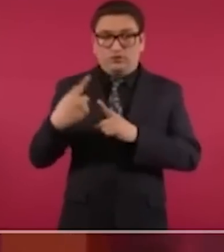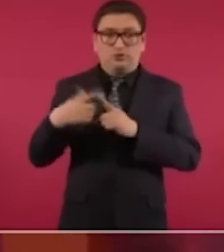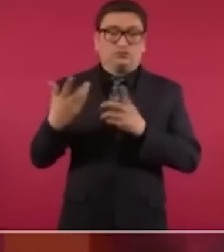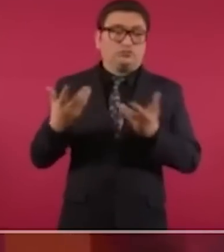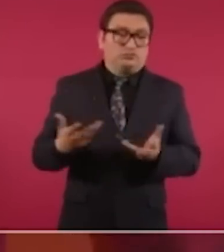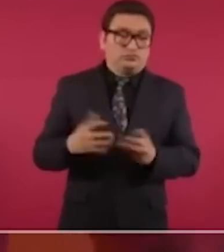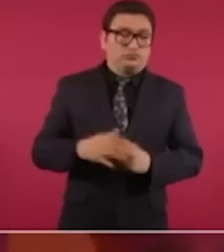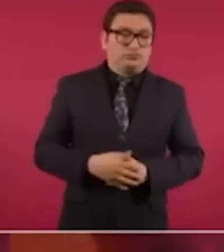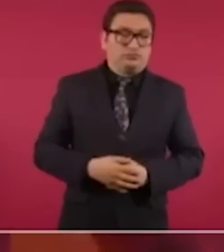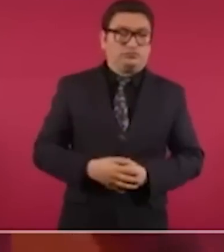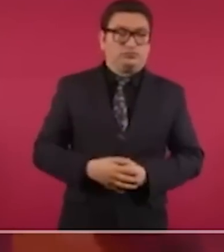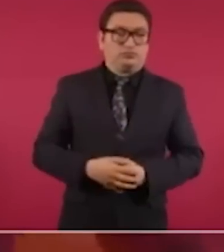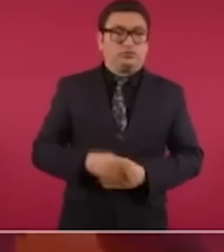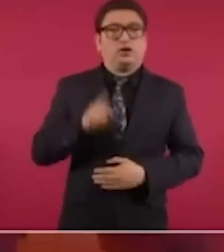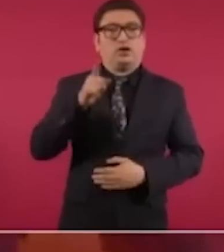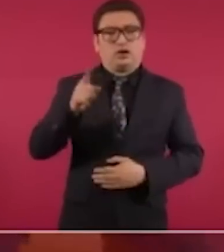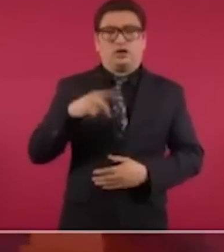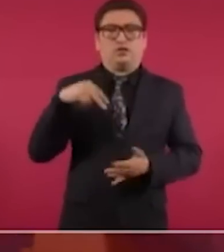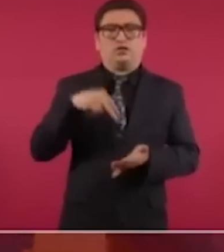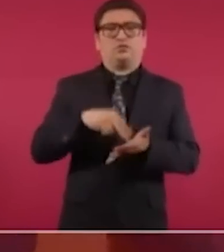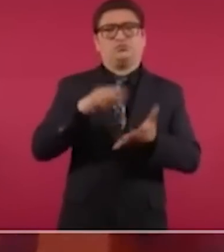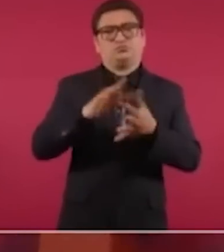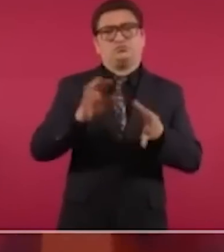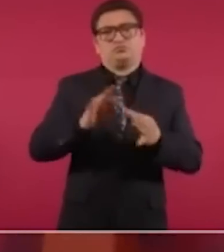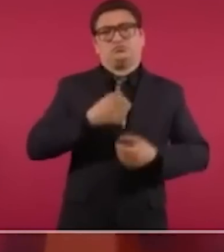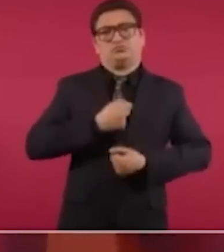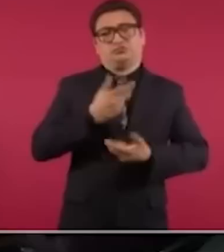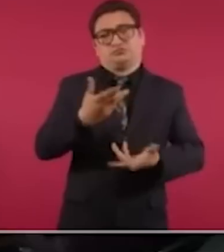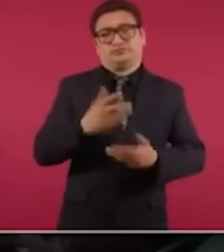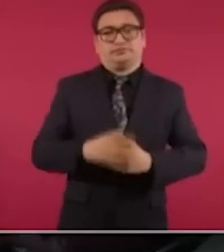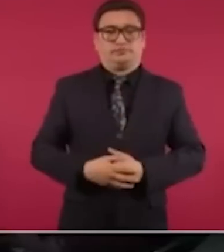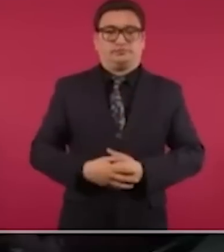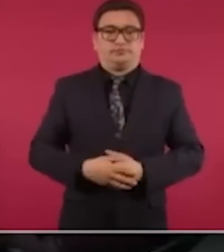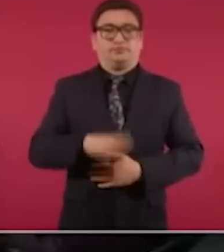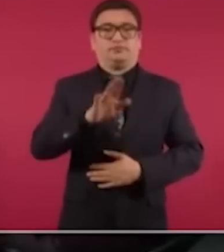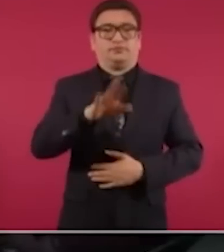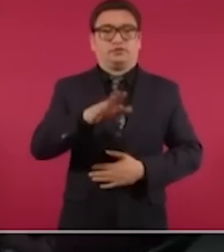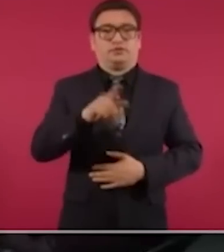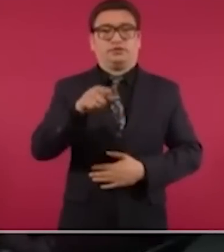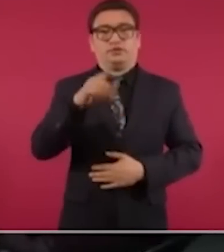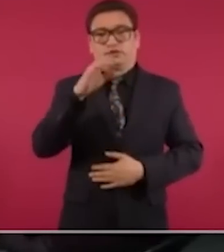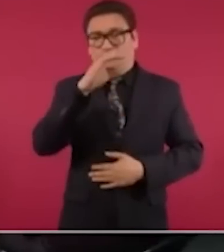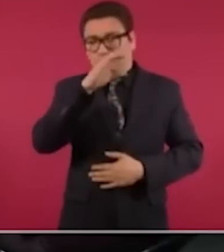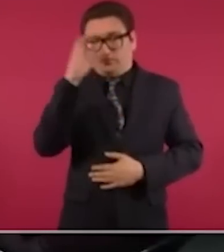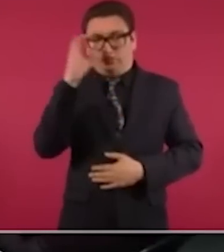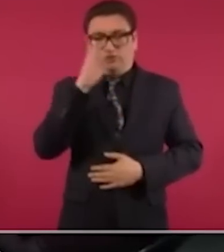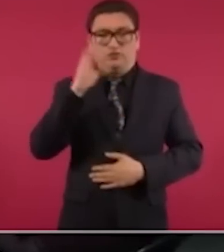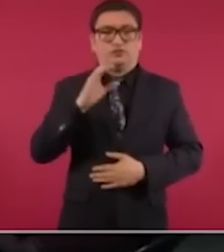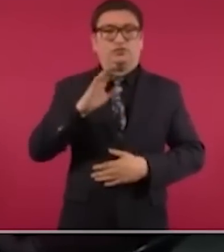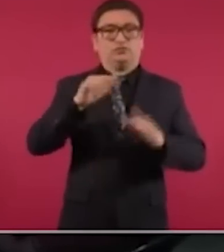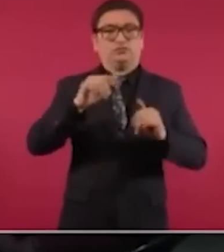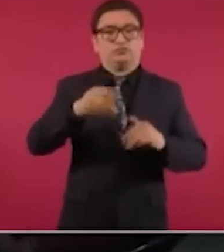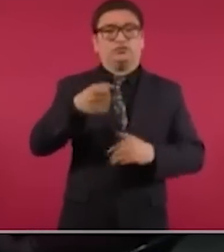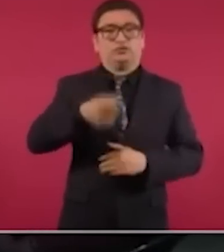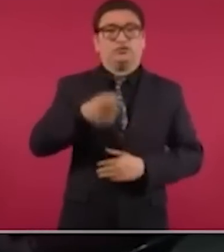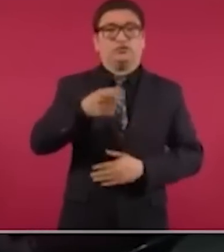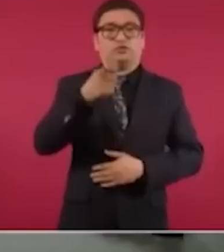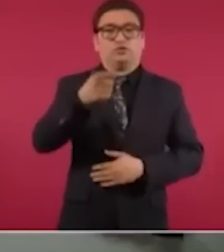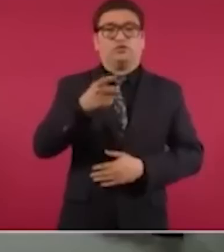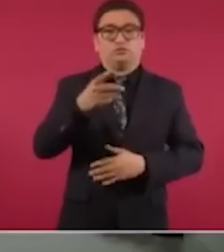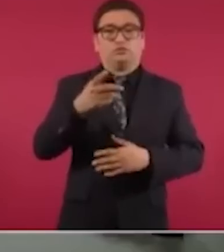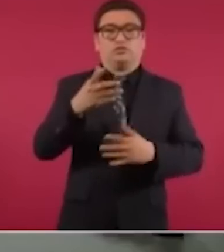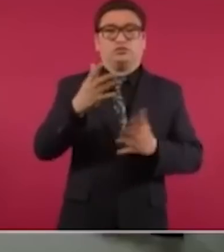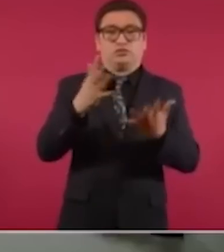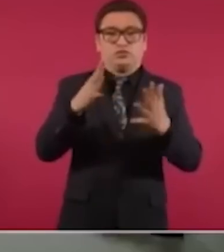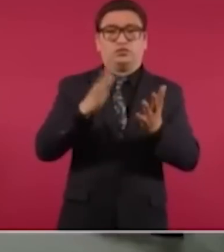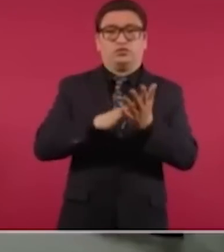lo hubiese manifestado Bueno le adelanto que en la fotografía que toman despidiéndose de usted usted aplaude